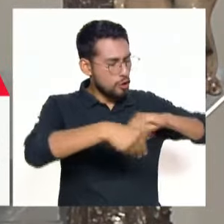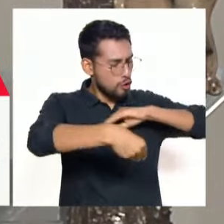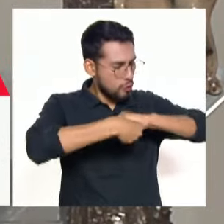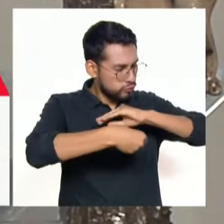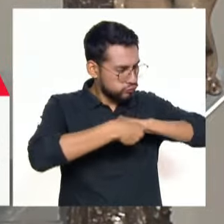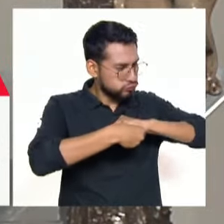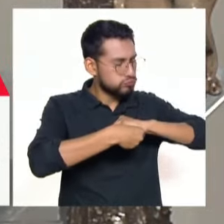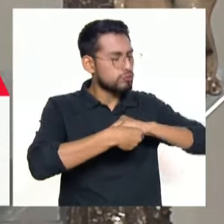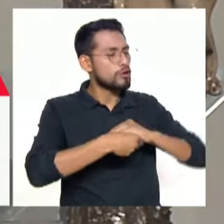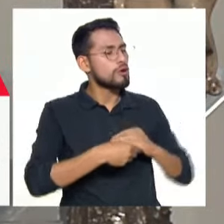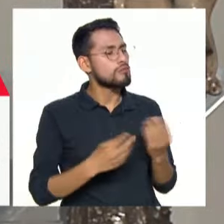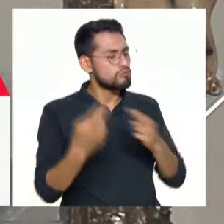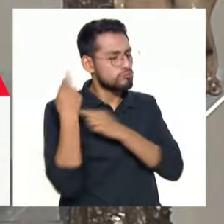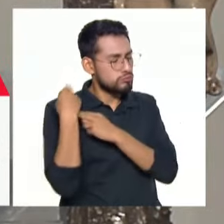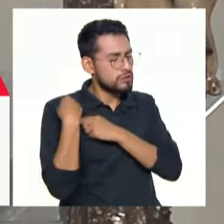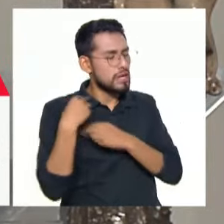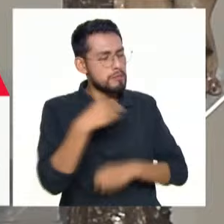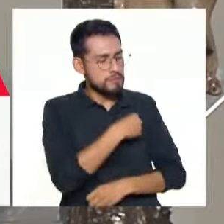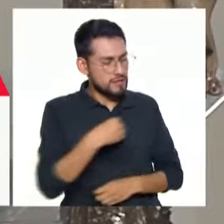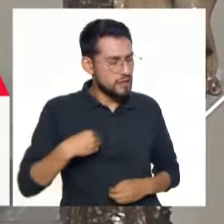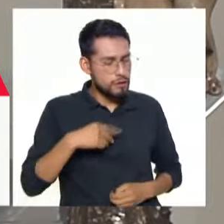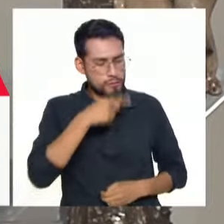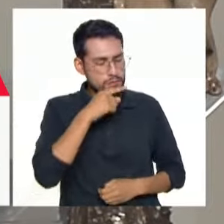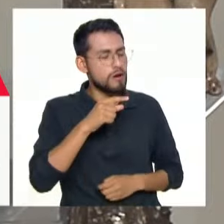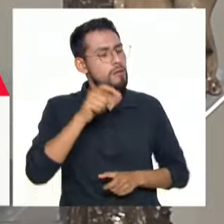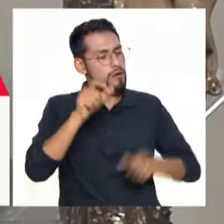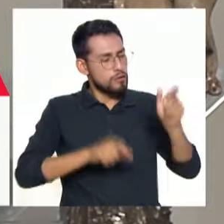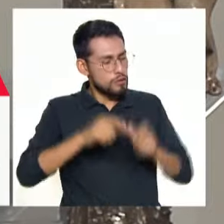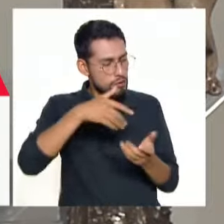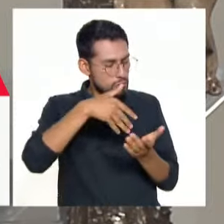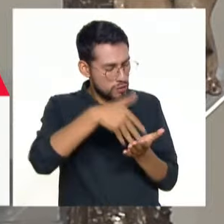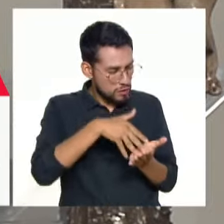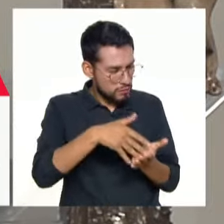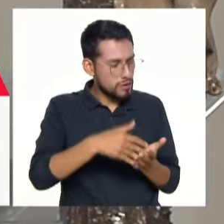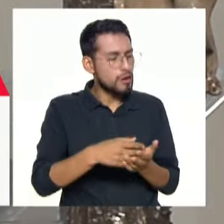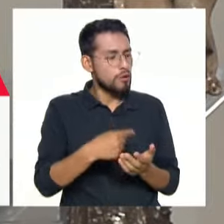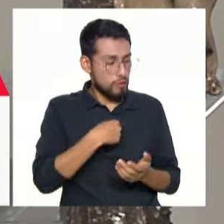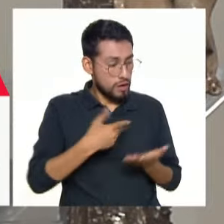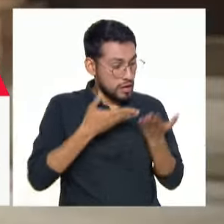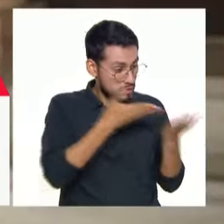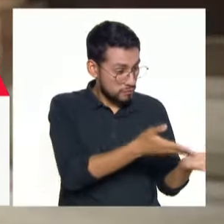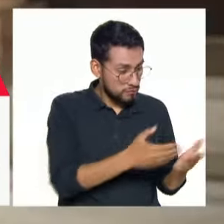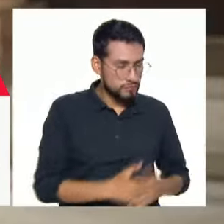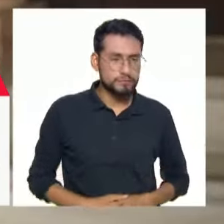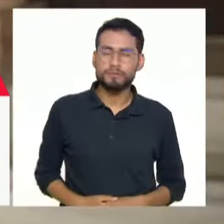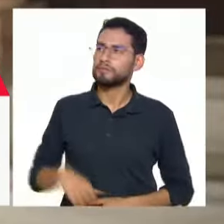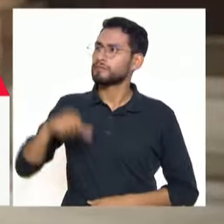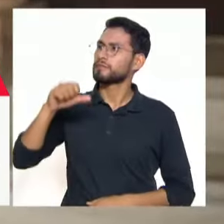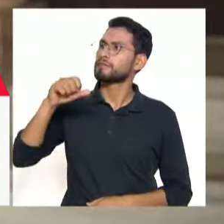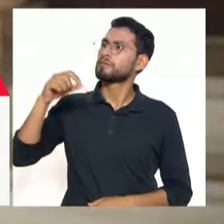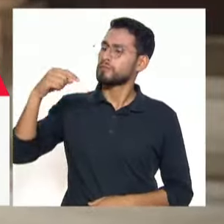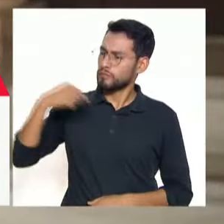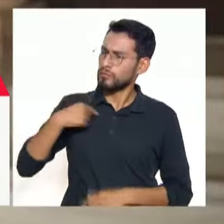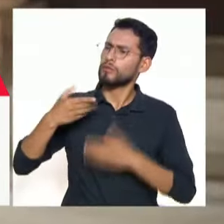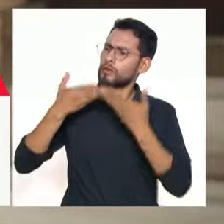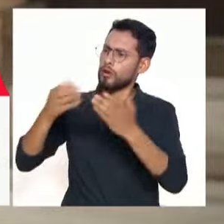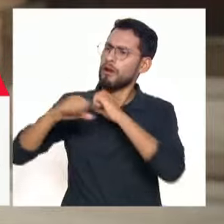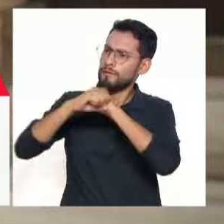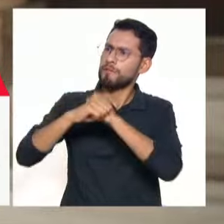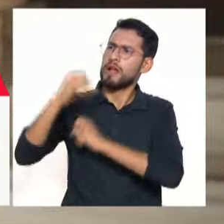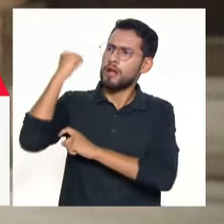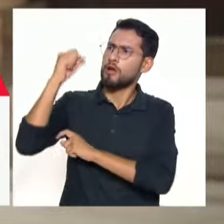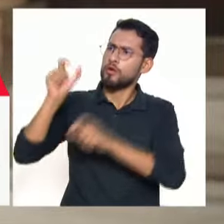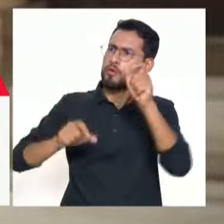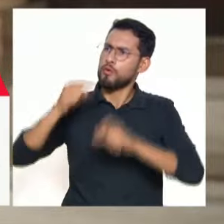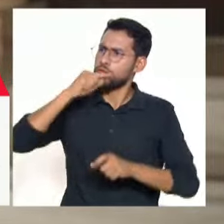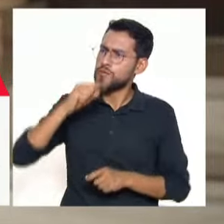de corrupción, el cargo de ministra de la Mujer y Poblaciones Vulnerables que le confío? Por la promoción y defensa de los